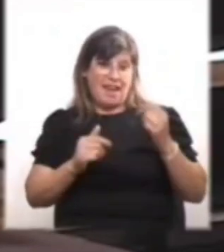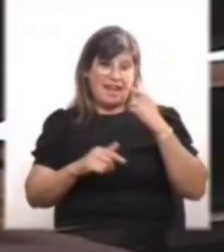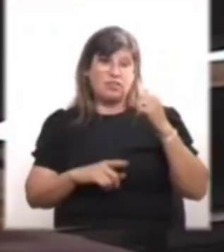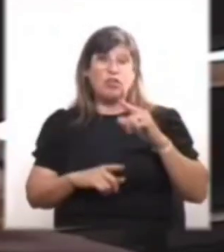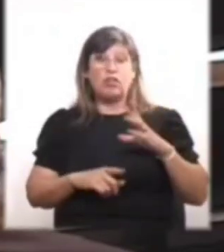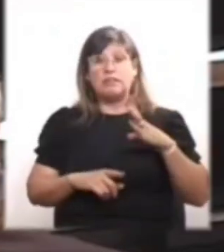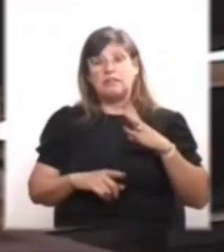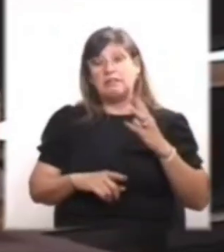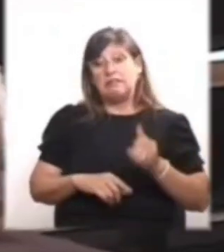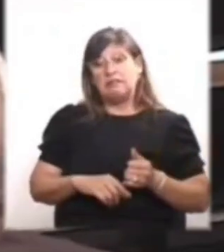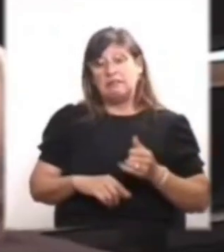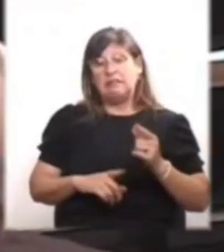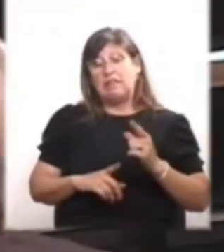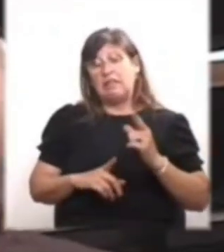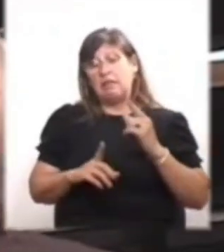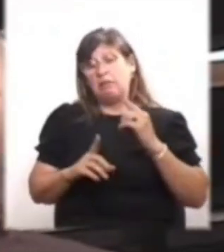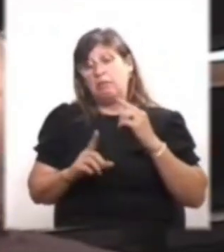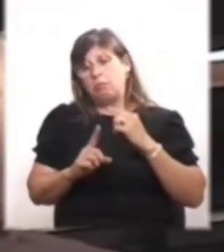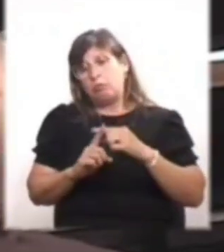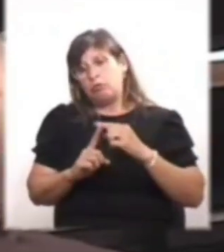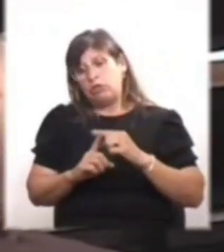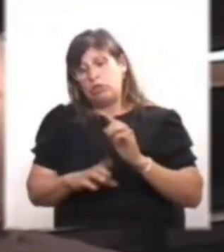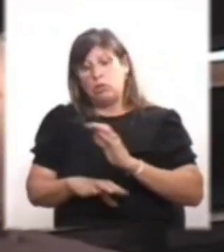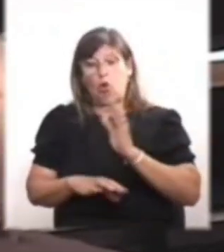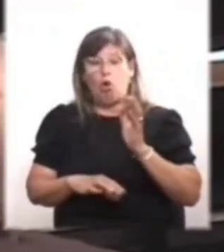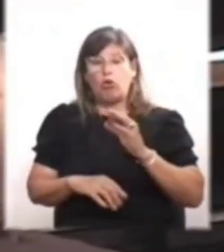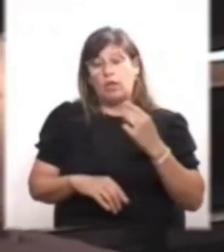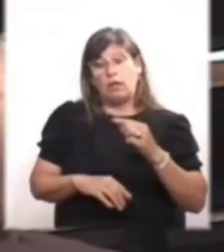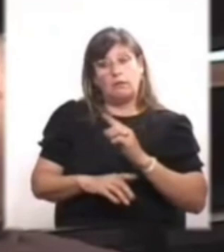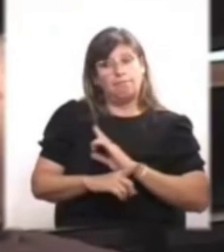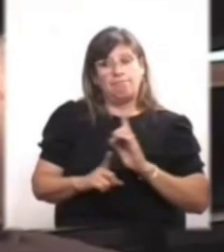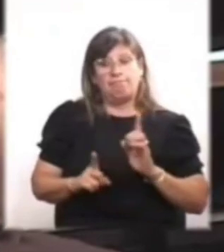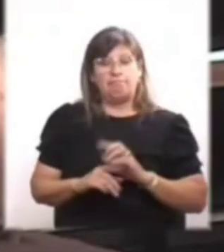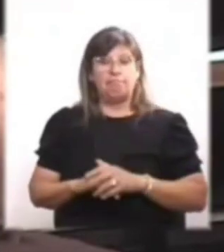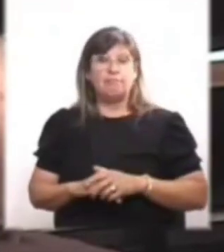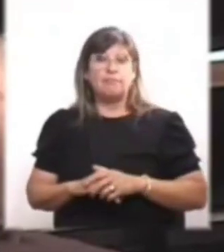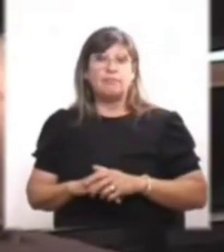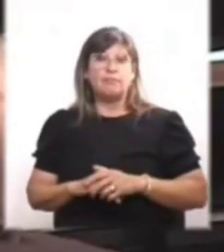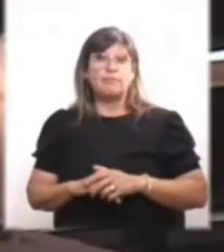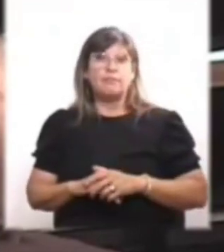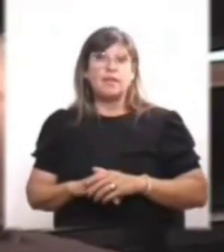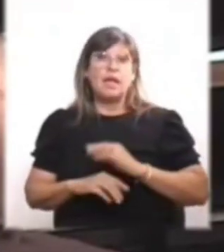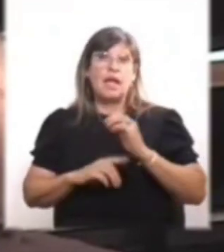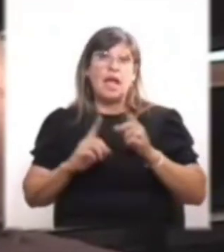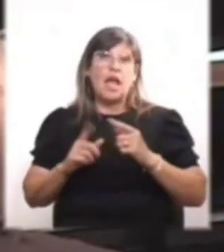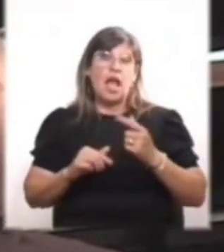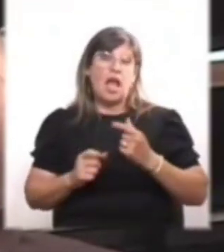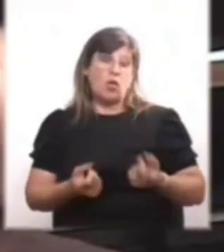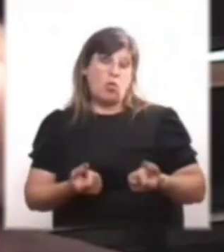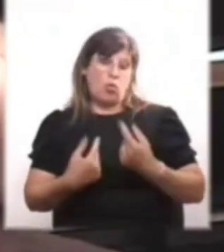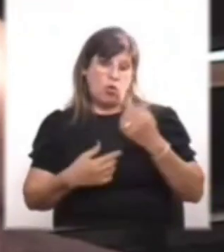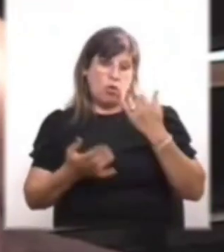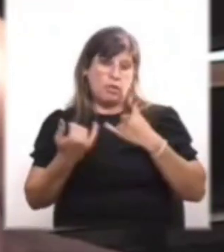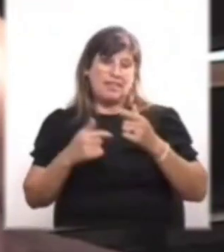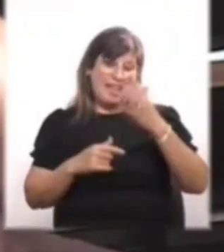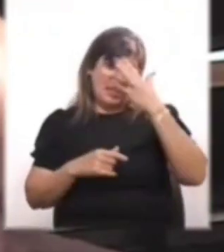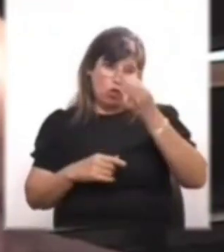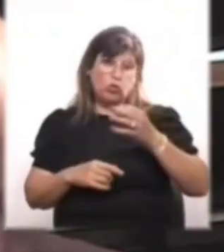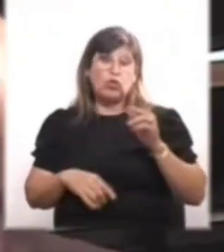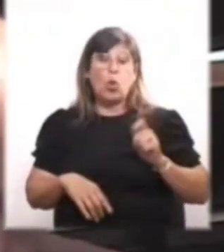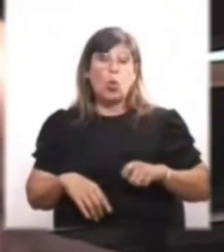están a favor y otras que están en contra. Algunos dan informes técnicos y